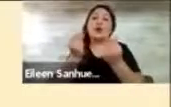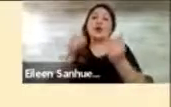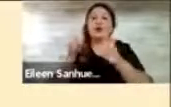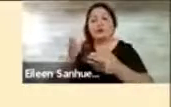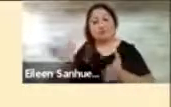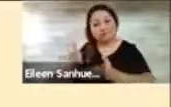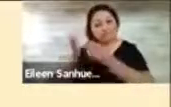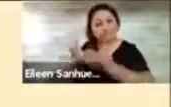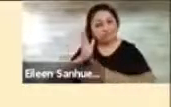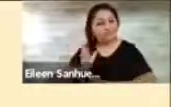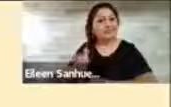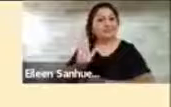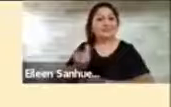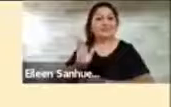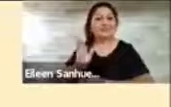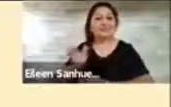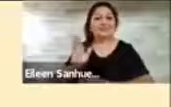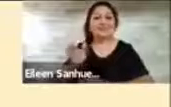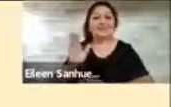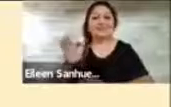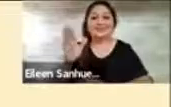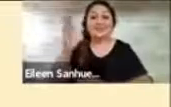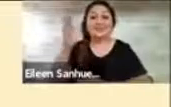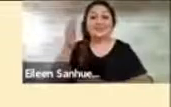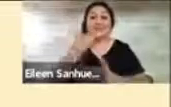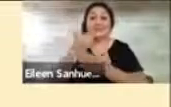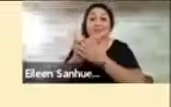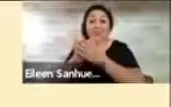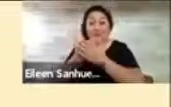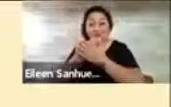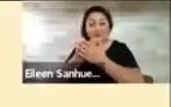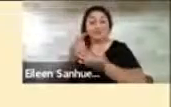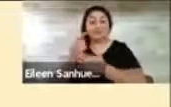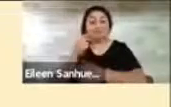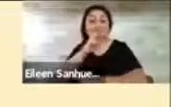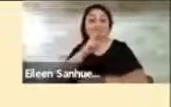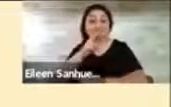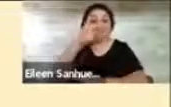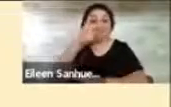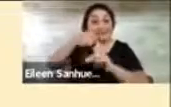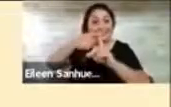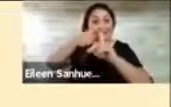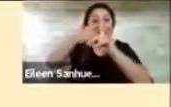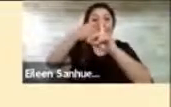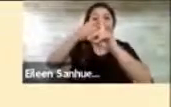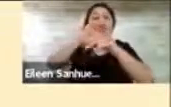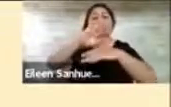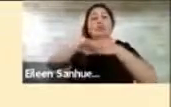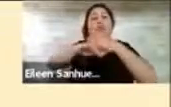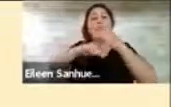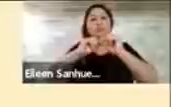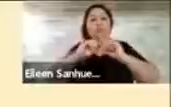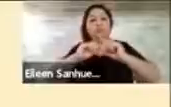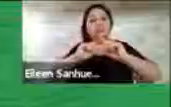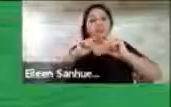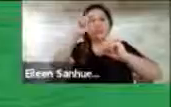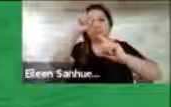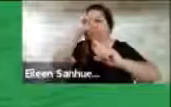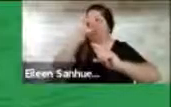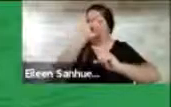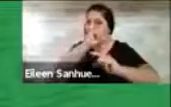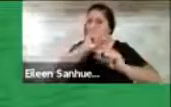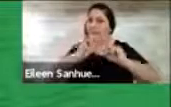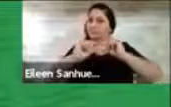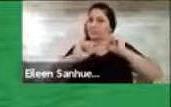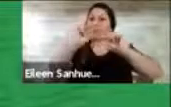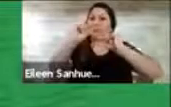actividades, le va chuntando y va como acumulando buenas, se va poniendo más difícil la actividad. Acá hay otro